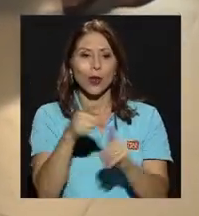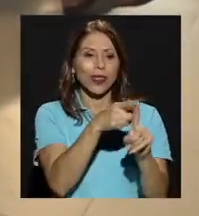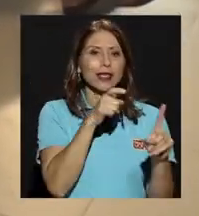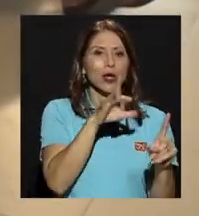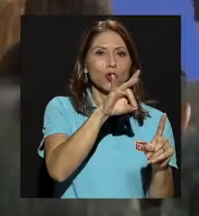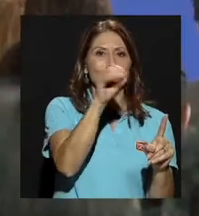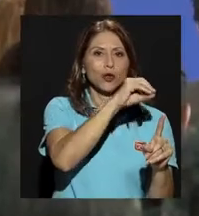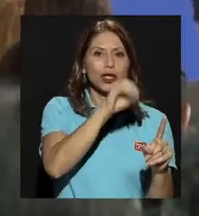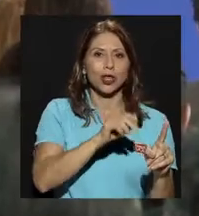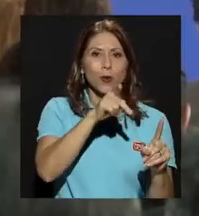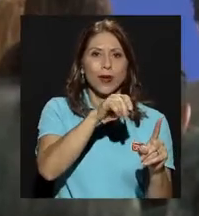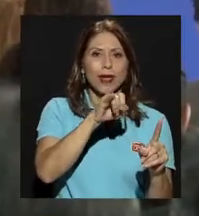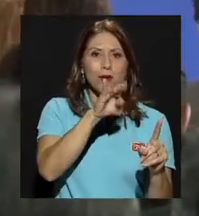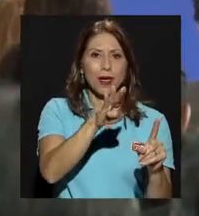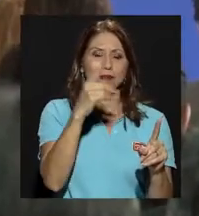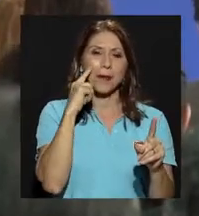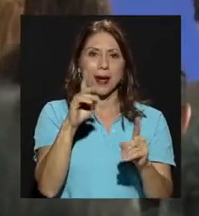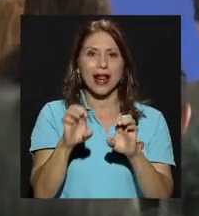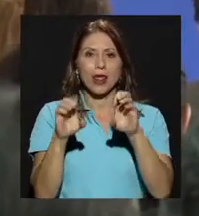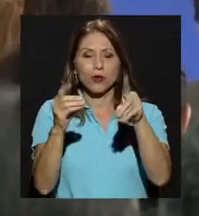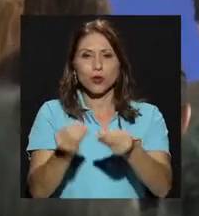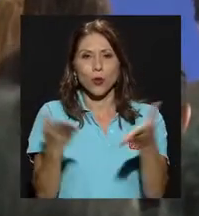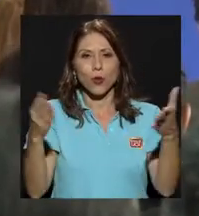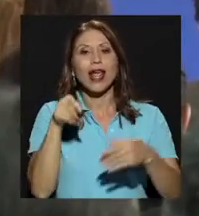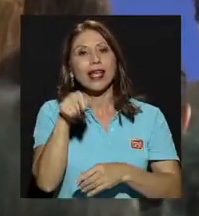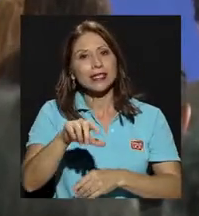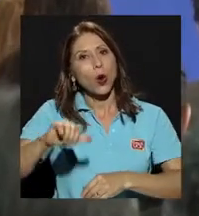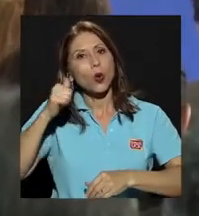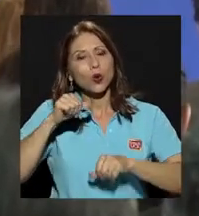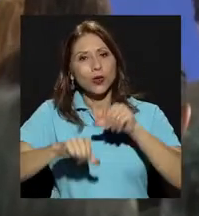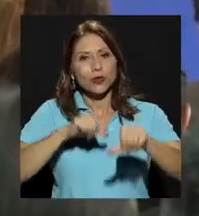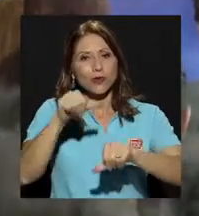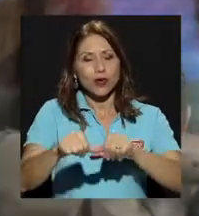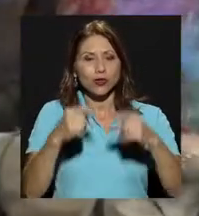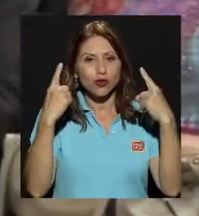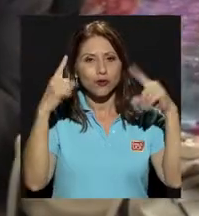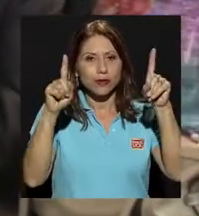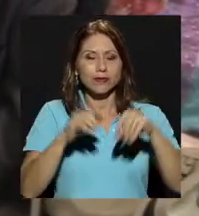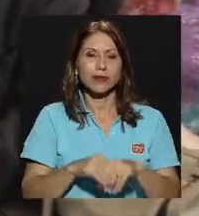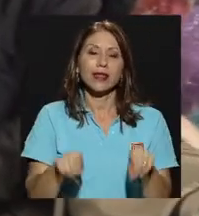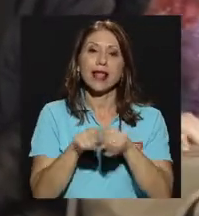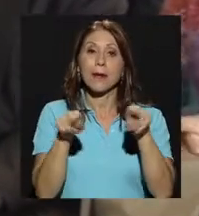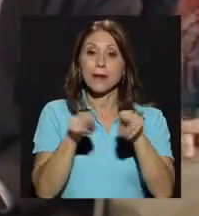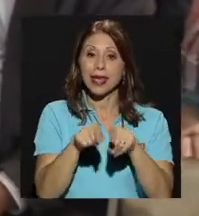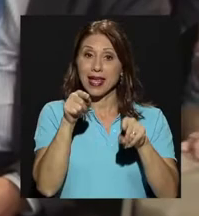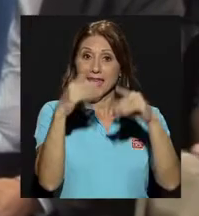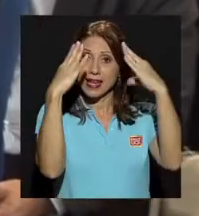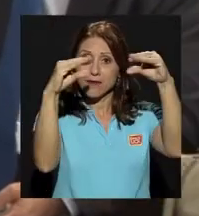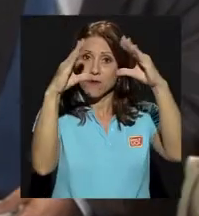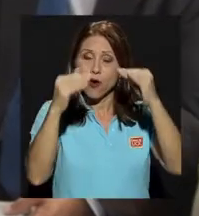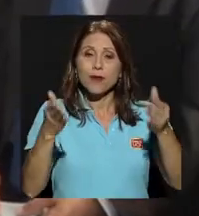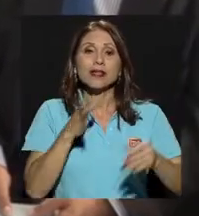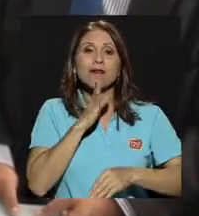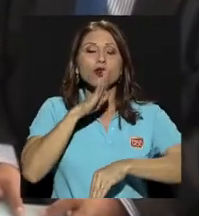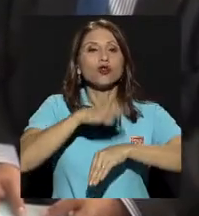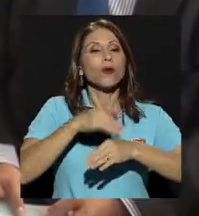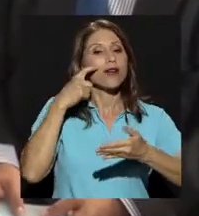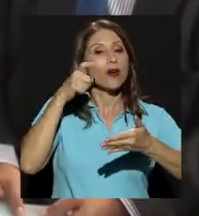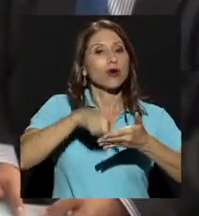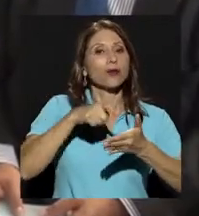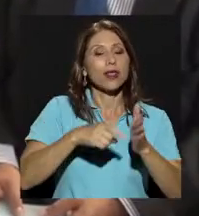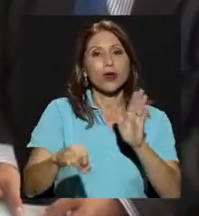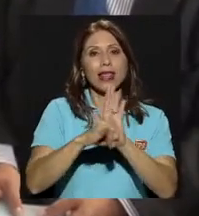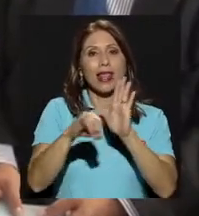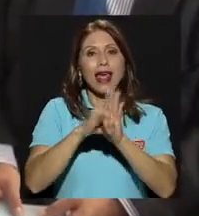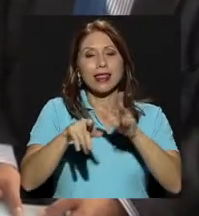8% del PIB destinado para la educación pública fue otro de los esfuerzos. Se destacó también en el informe el reconocimiento de la